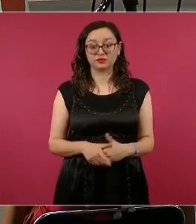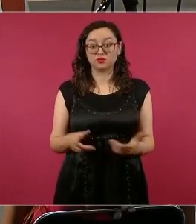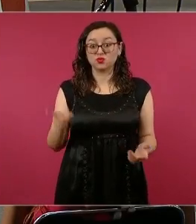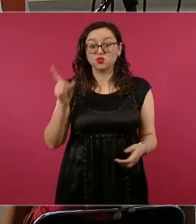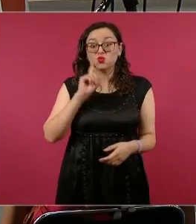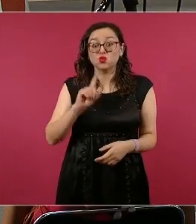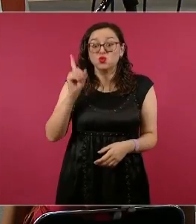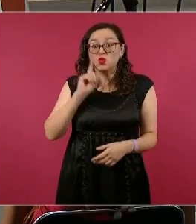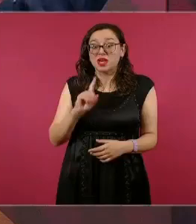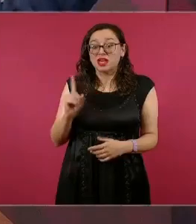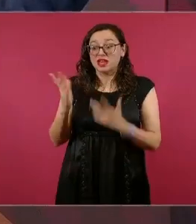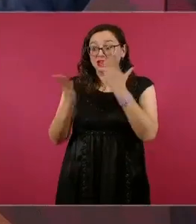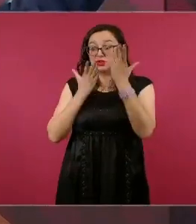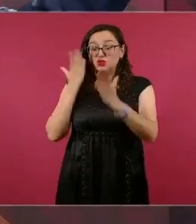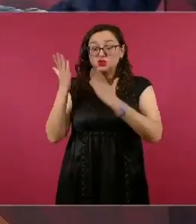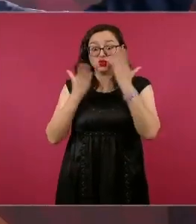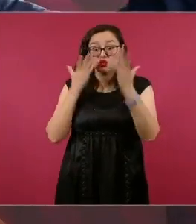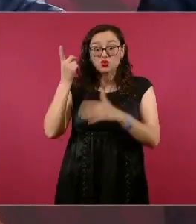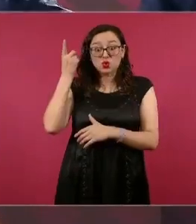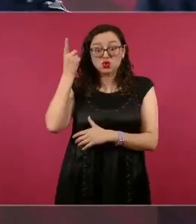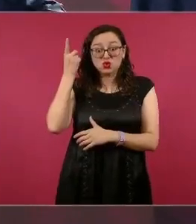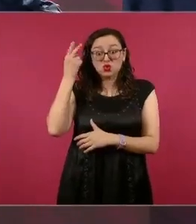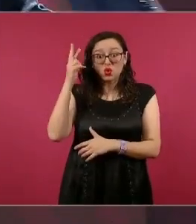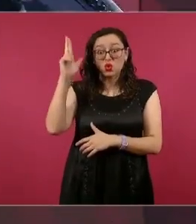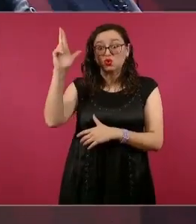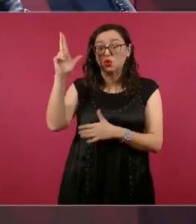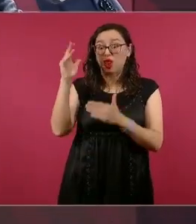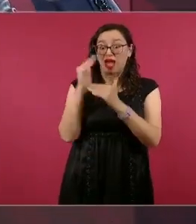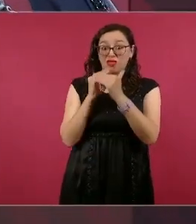doctora en ciencia política,